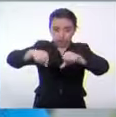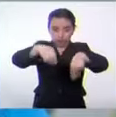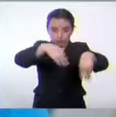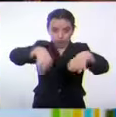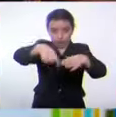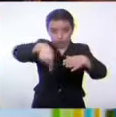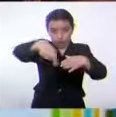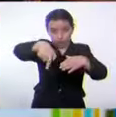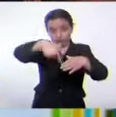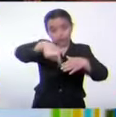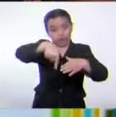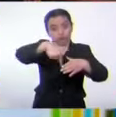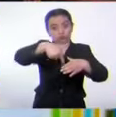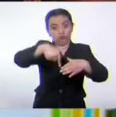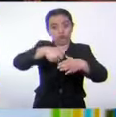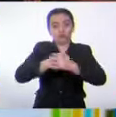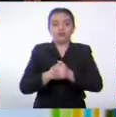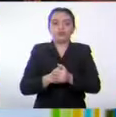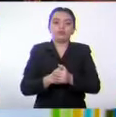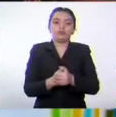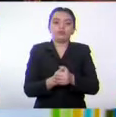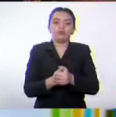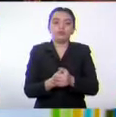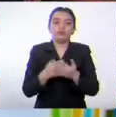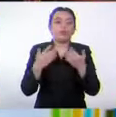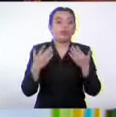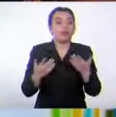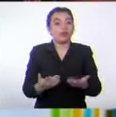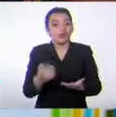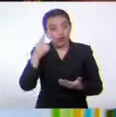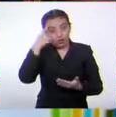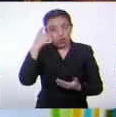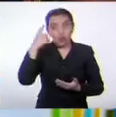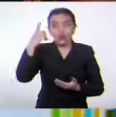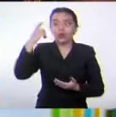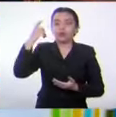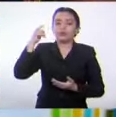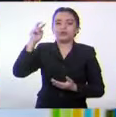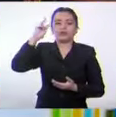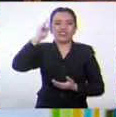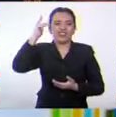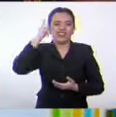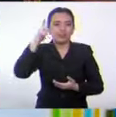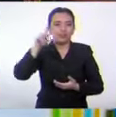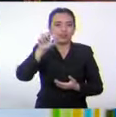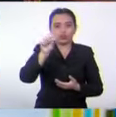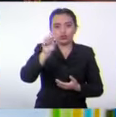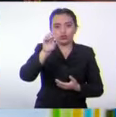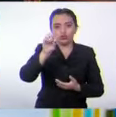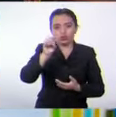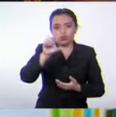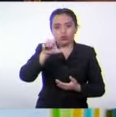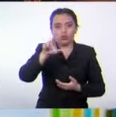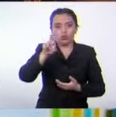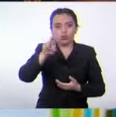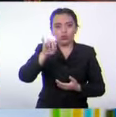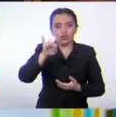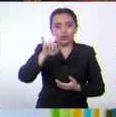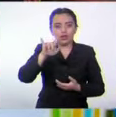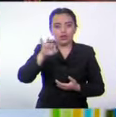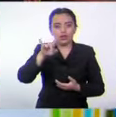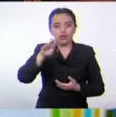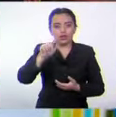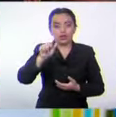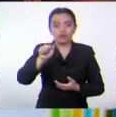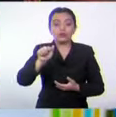fluida. También debemos recordar qué es la solubilidad, y es la máxima cantidad de